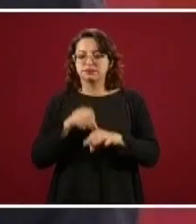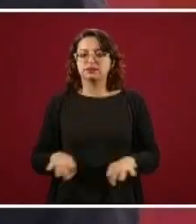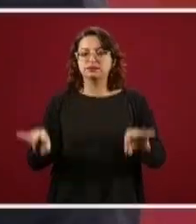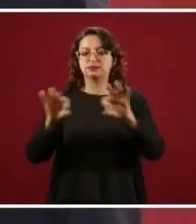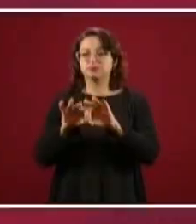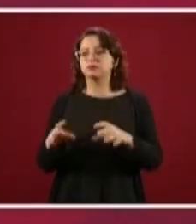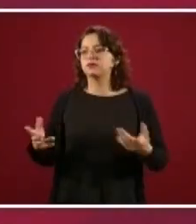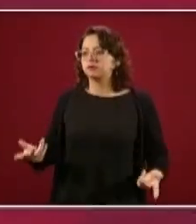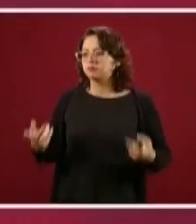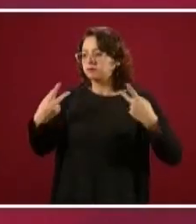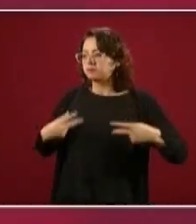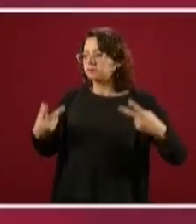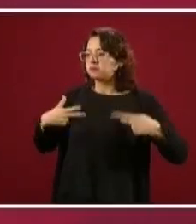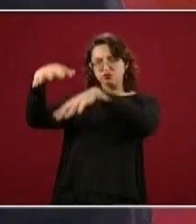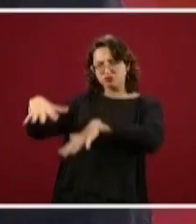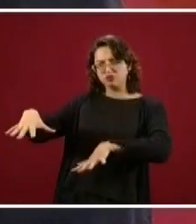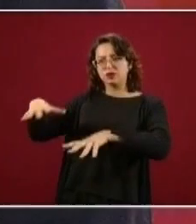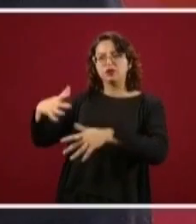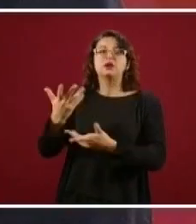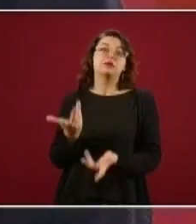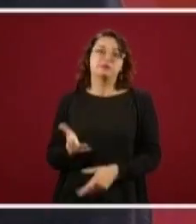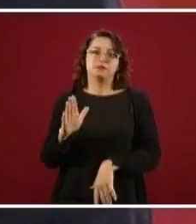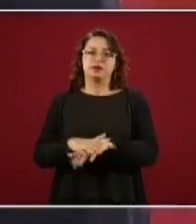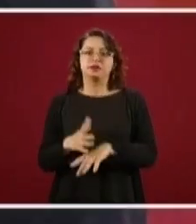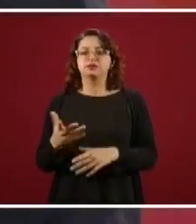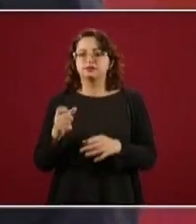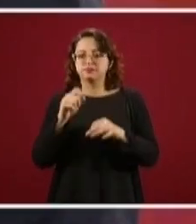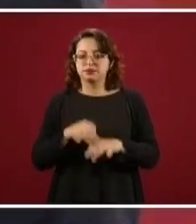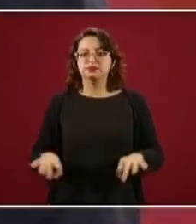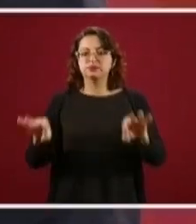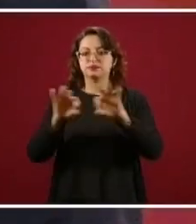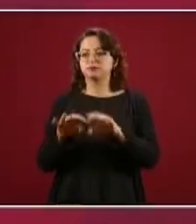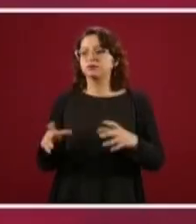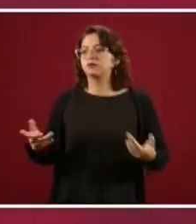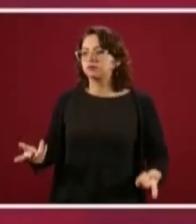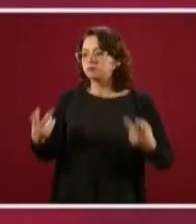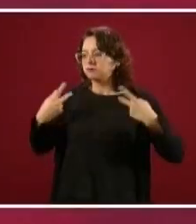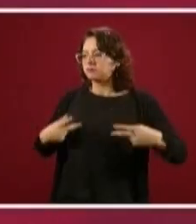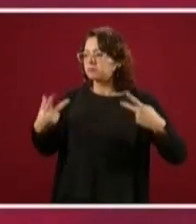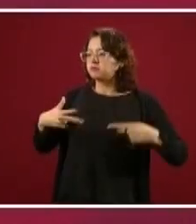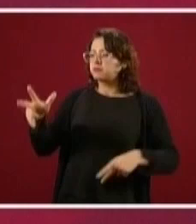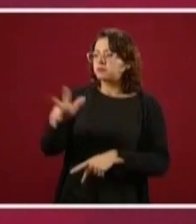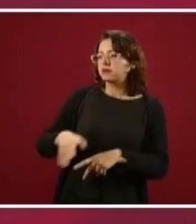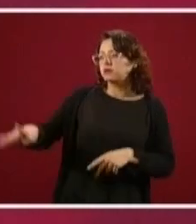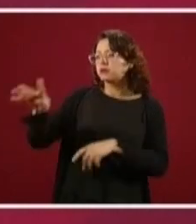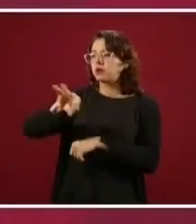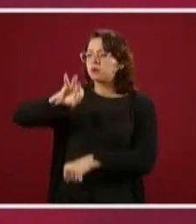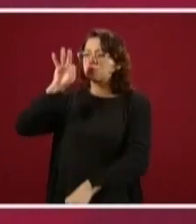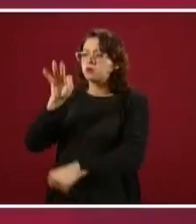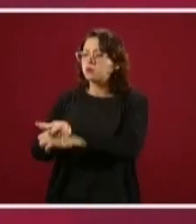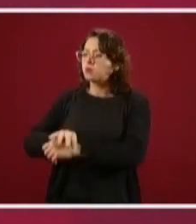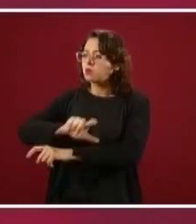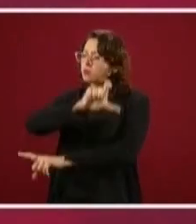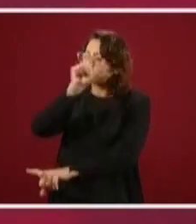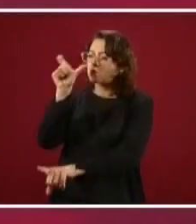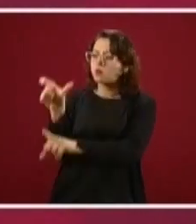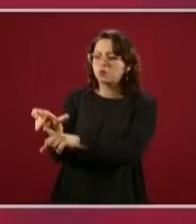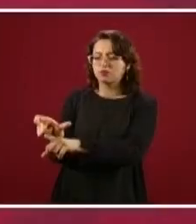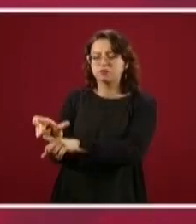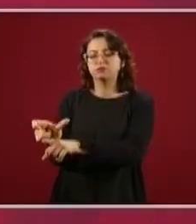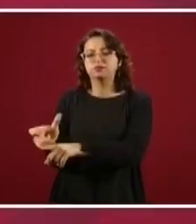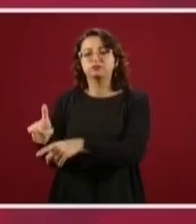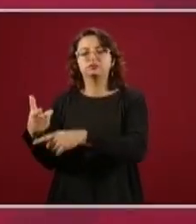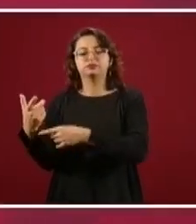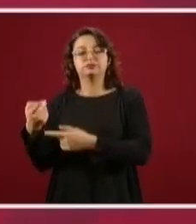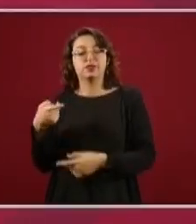pesos y 15 millones más en mantenimiento el presidente precisó que las tres alternativas de comercialización de la